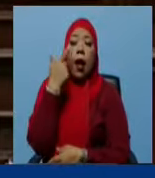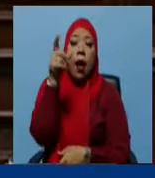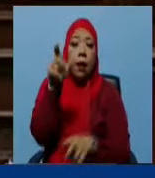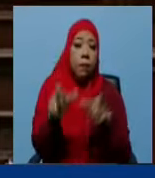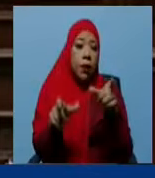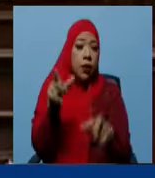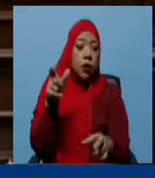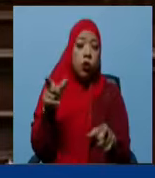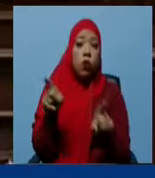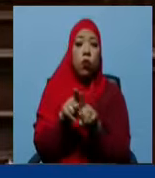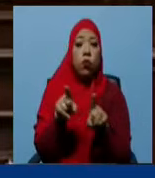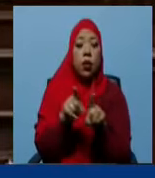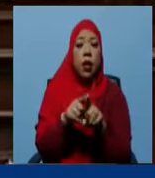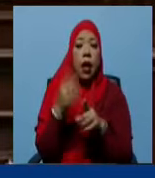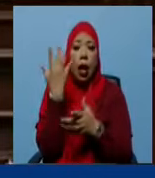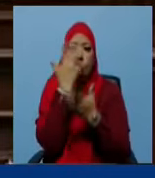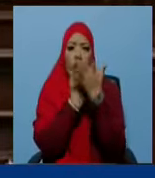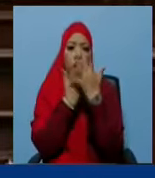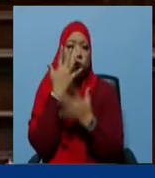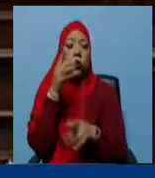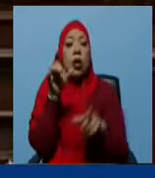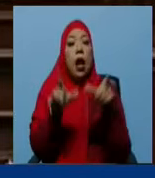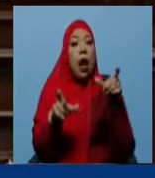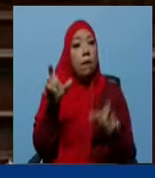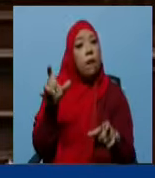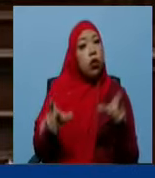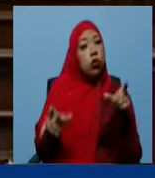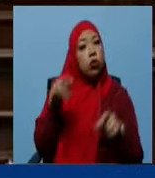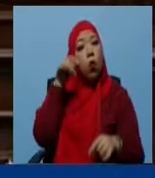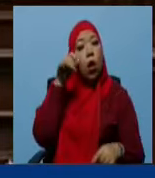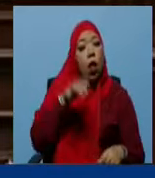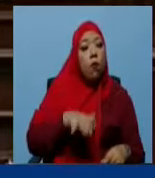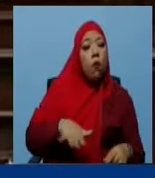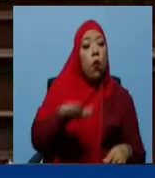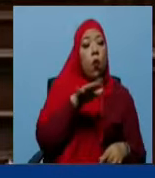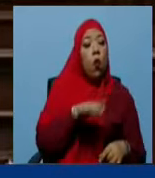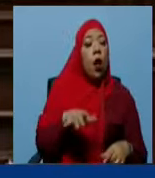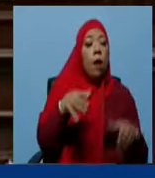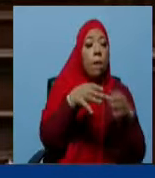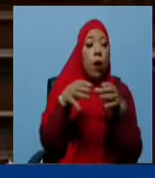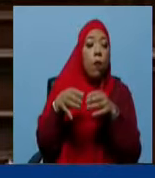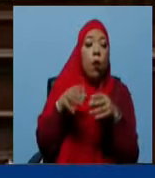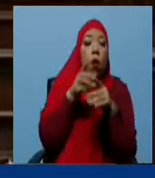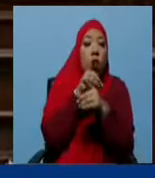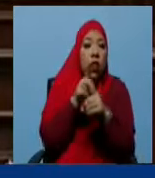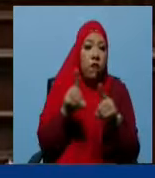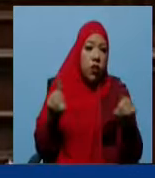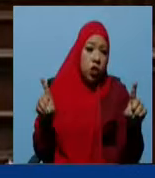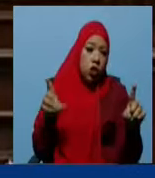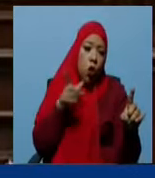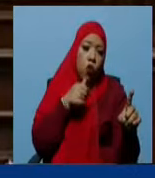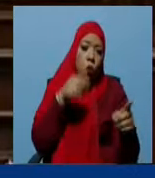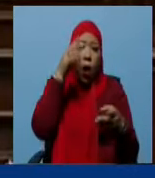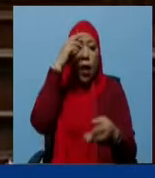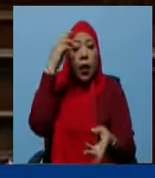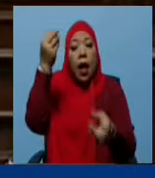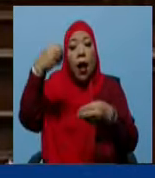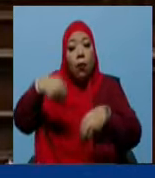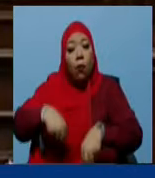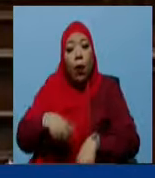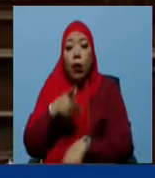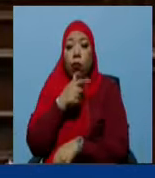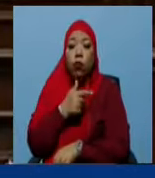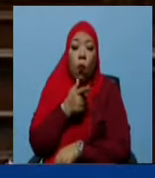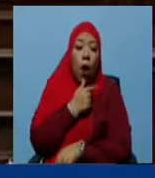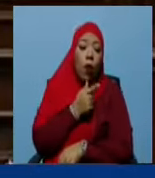vestirse o disfrazarse de pueblo para dividir a los pueblos y para poner a los pueblos en contra